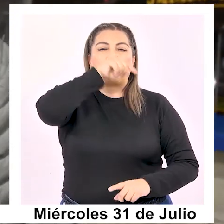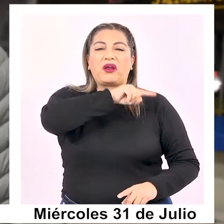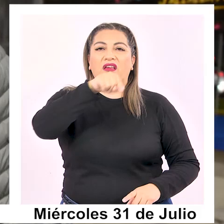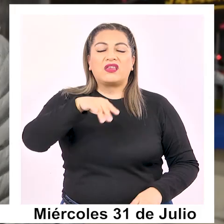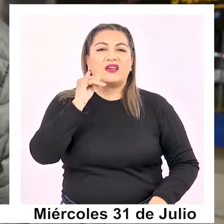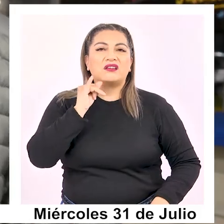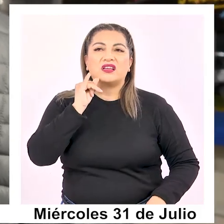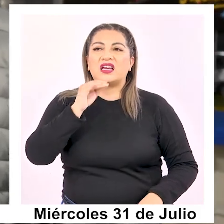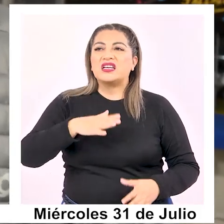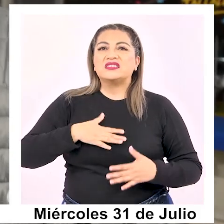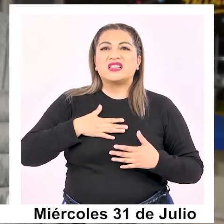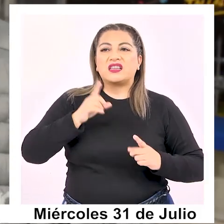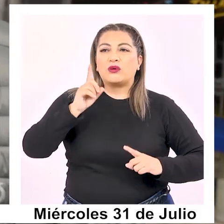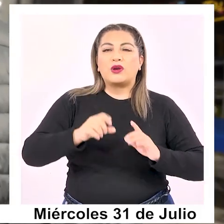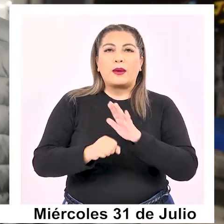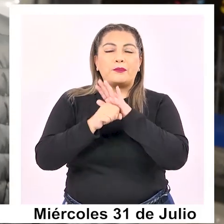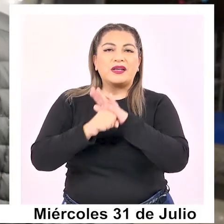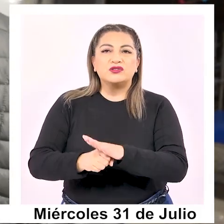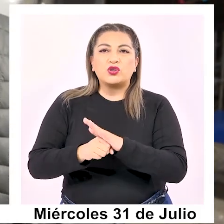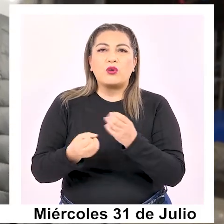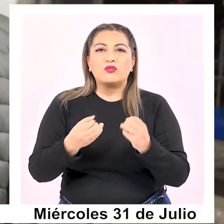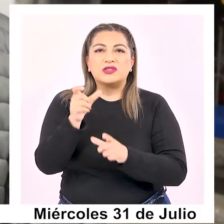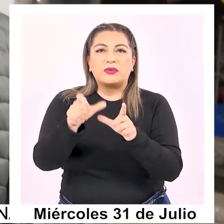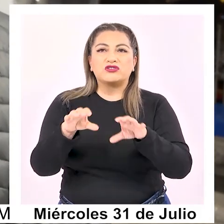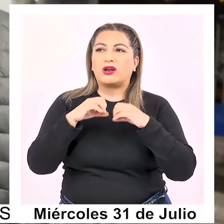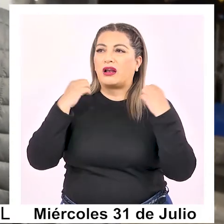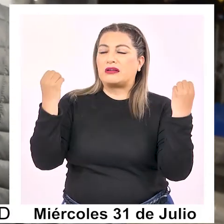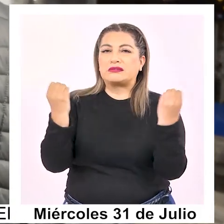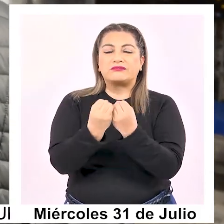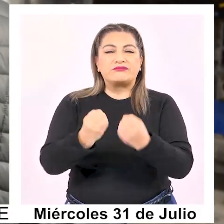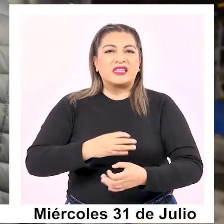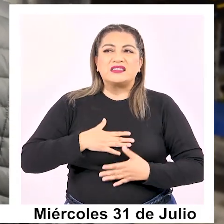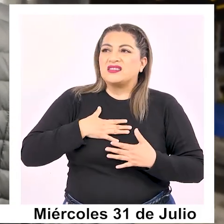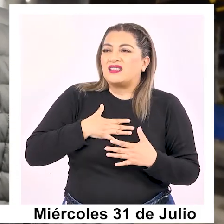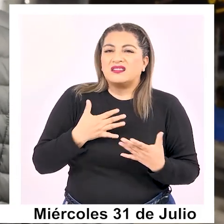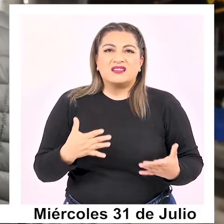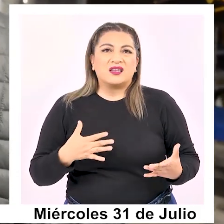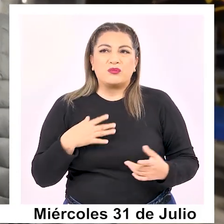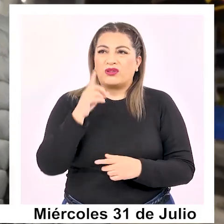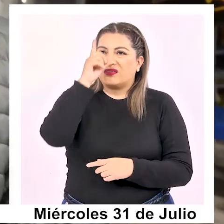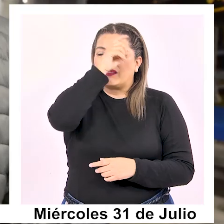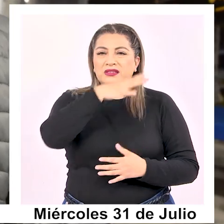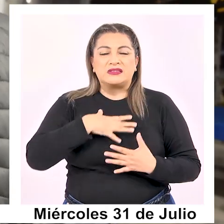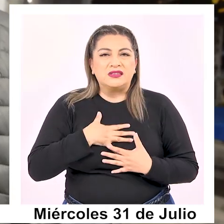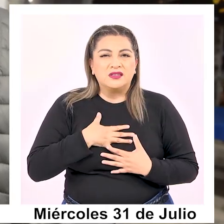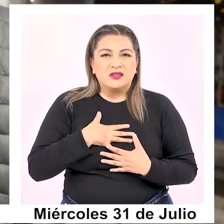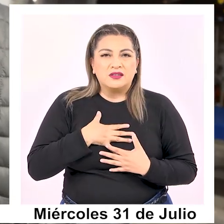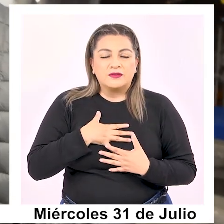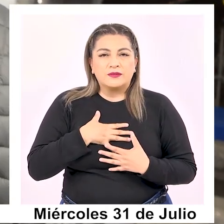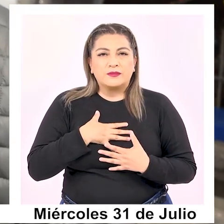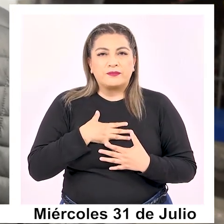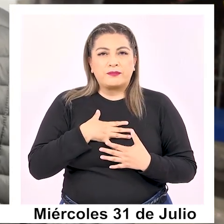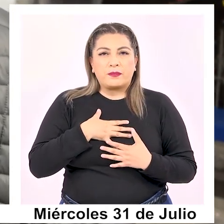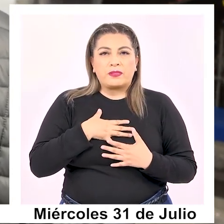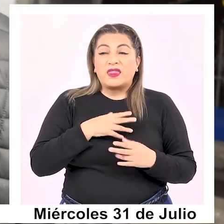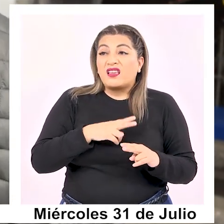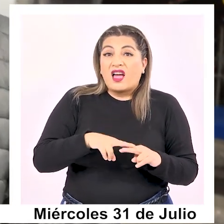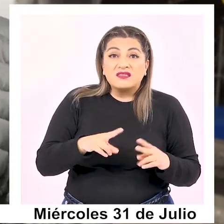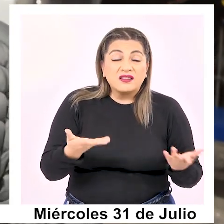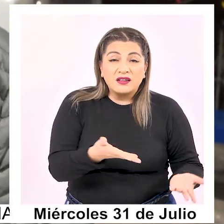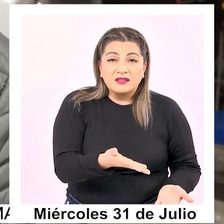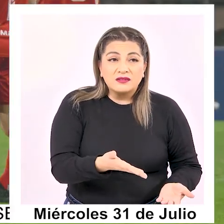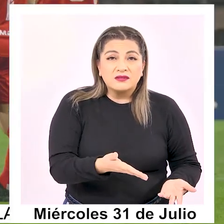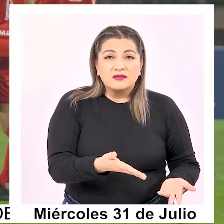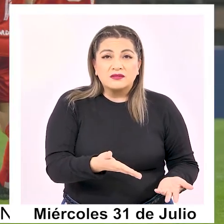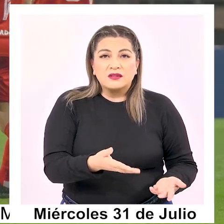Quizás la presión, la gente, mucha gente en el estadio deben sentirse complicados y lo que usan, el recurso que usan es